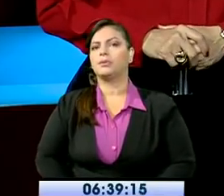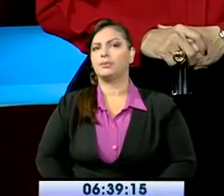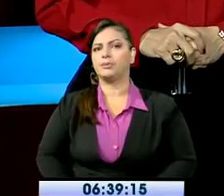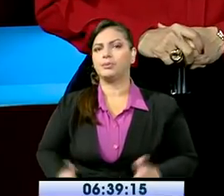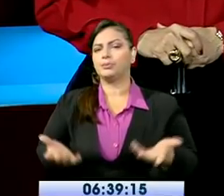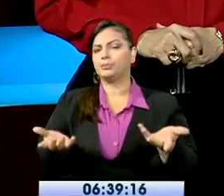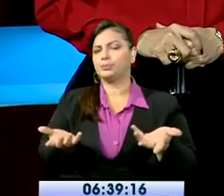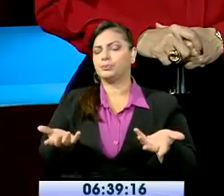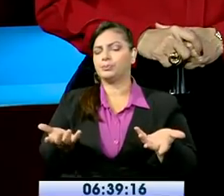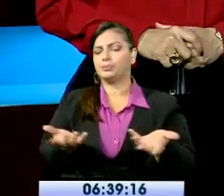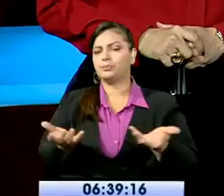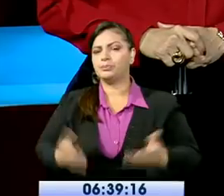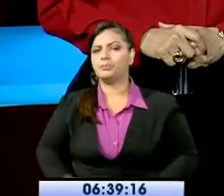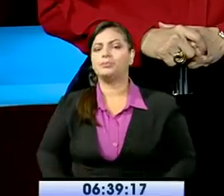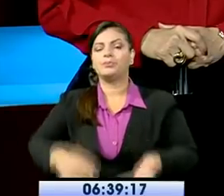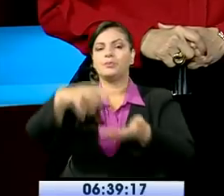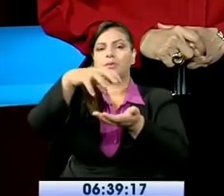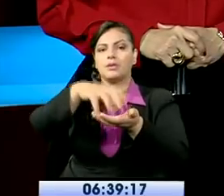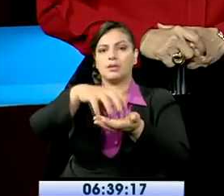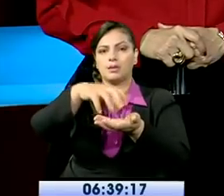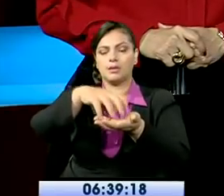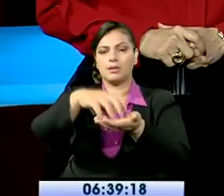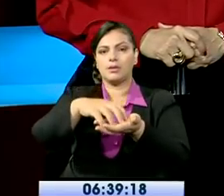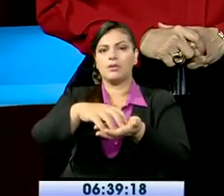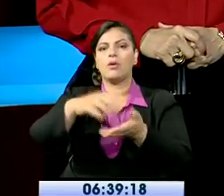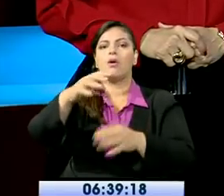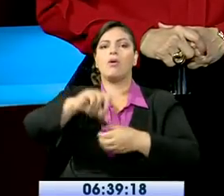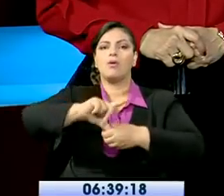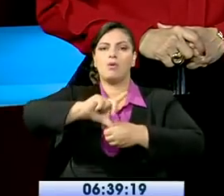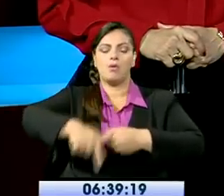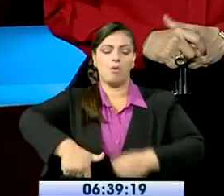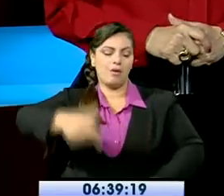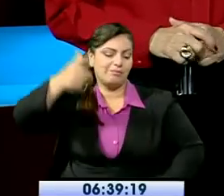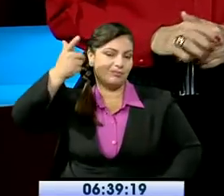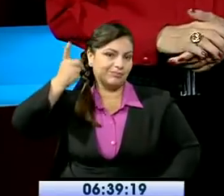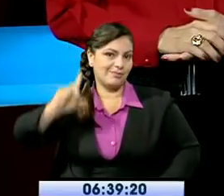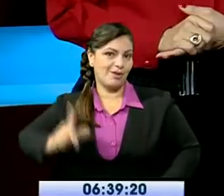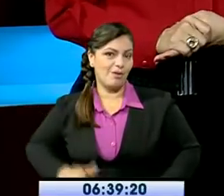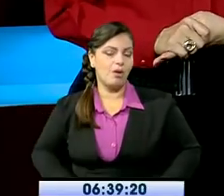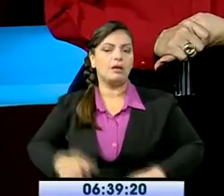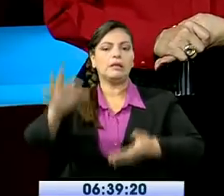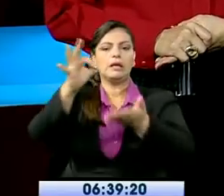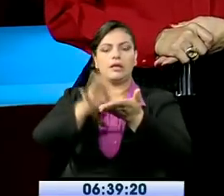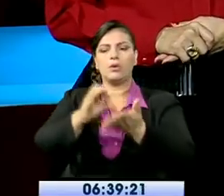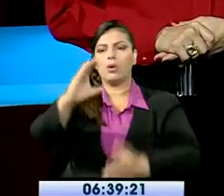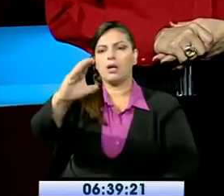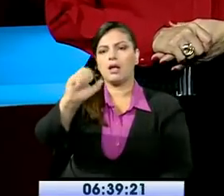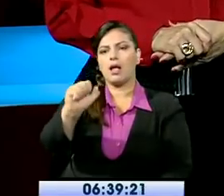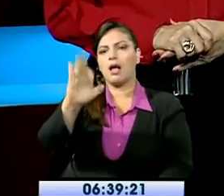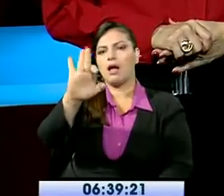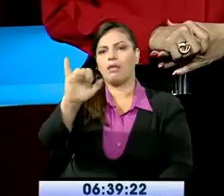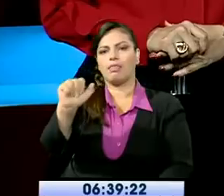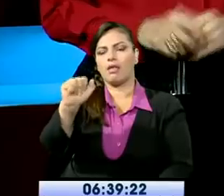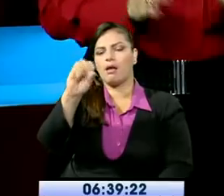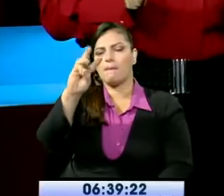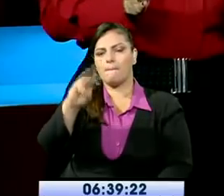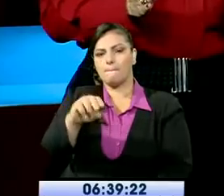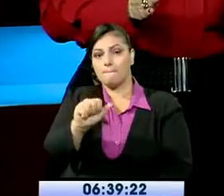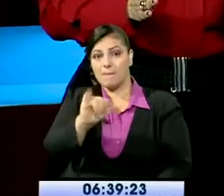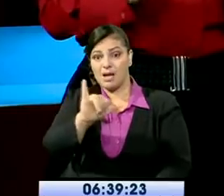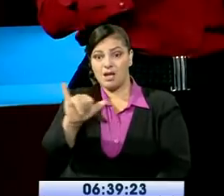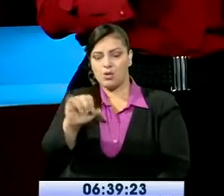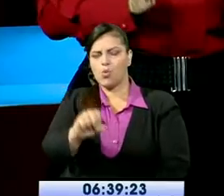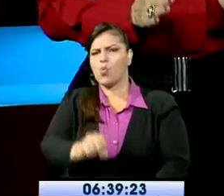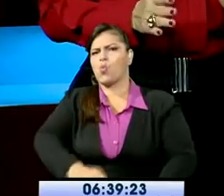lluvias registradas, esta vez en el cantón Catamayo, en la provincia de Loja. Efectivamente, en la Centinela del Sur, al sur del país. Y es que el